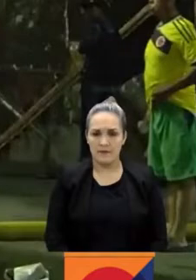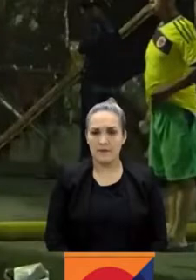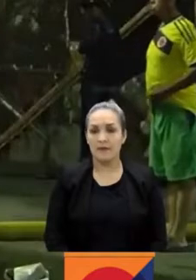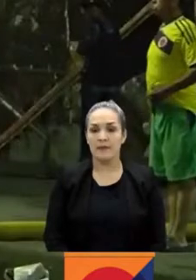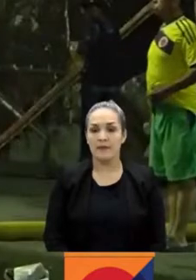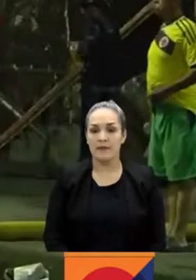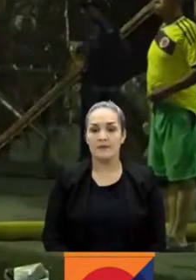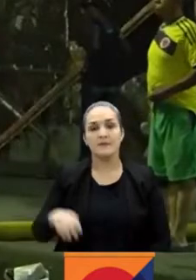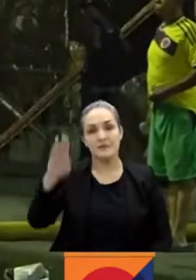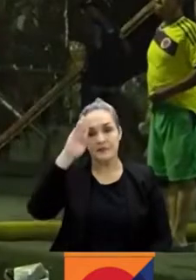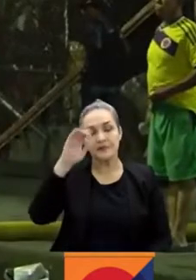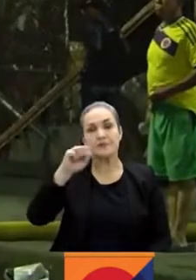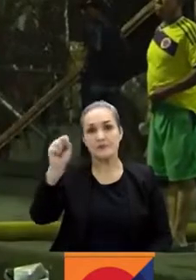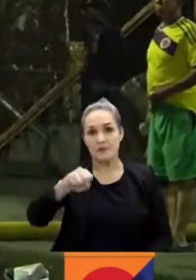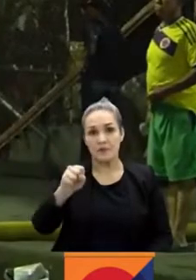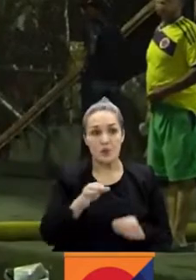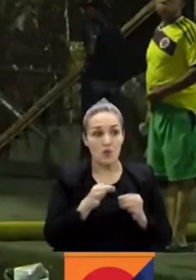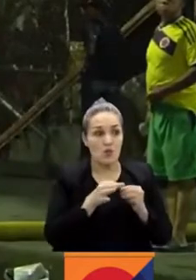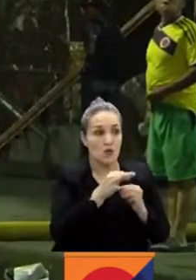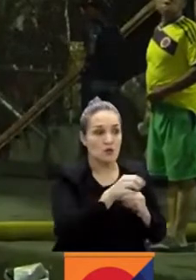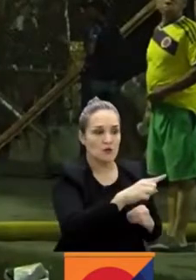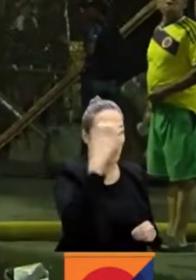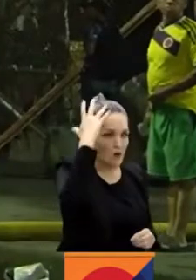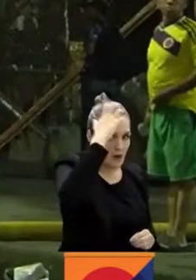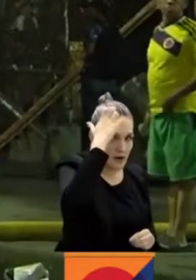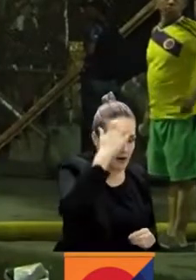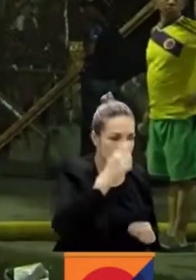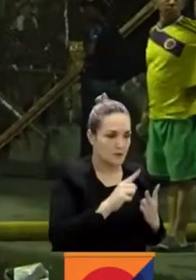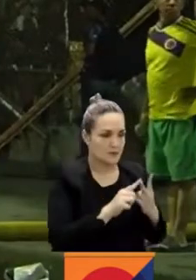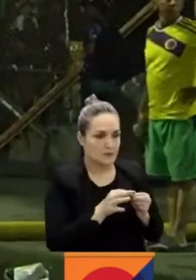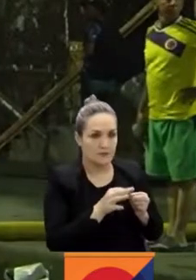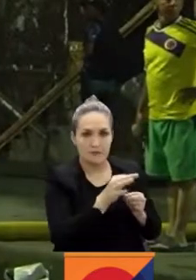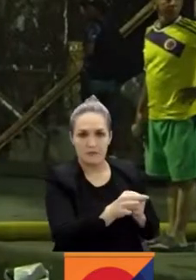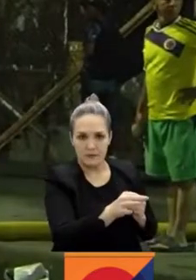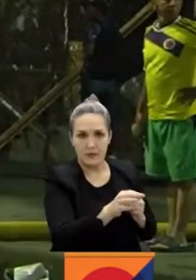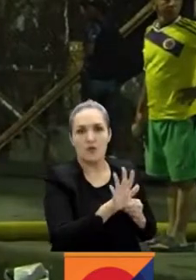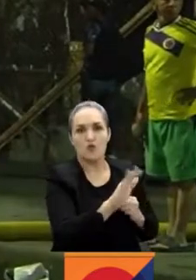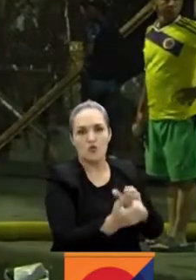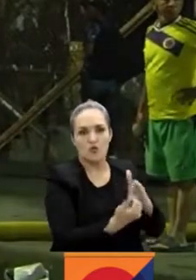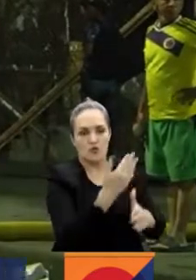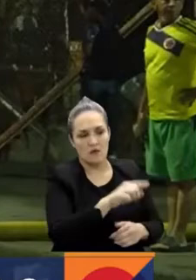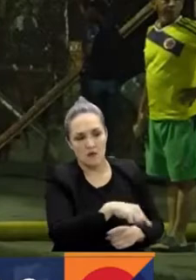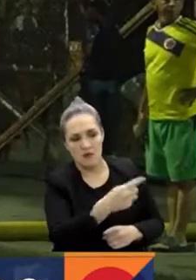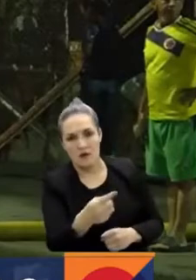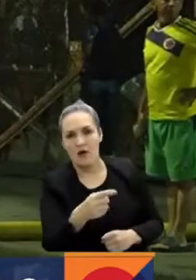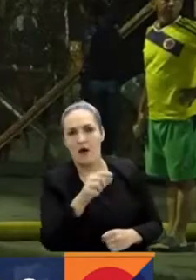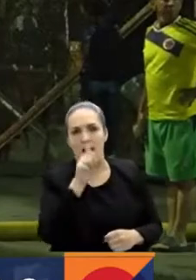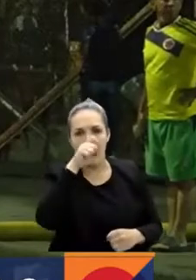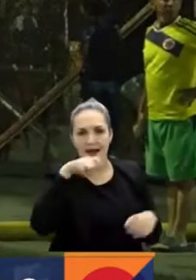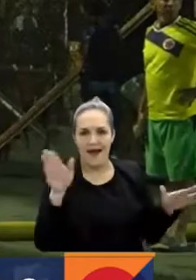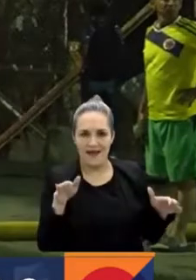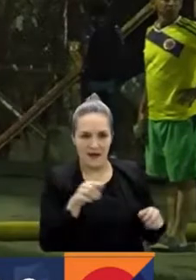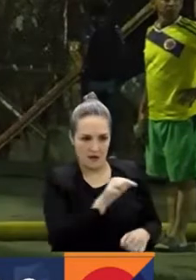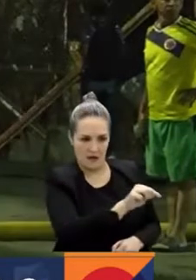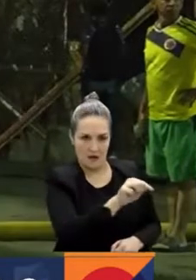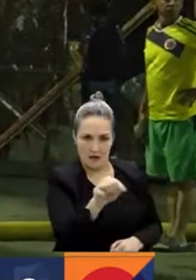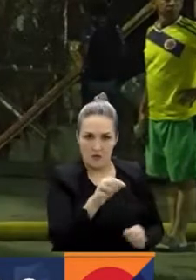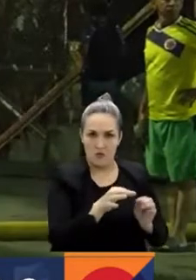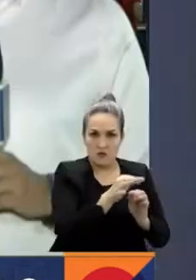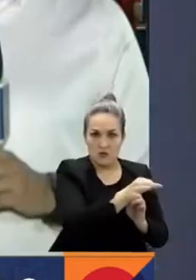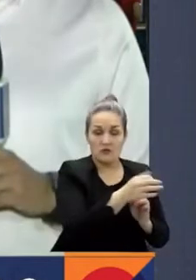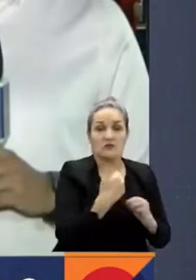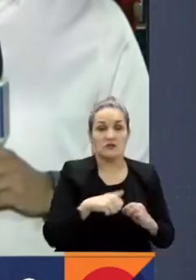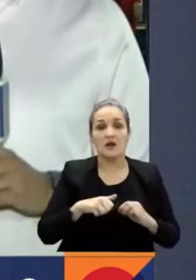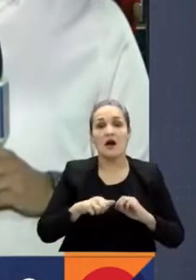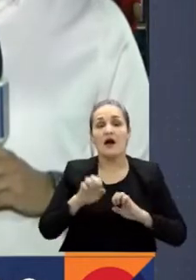Damaris, pues esos municipios son Cartago, Ansermanuevo y El Águila, precisamente en una alerta emitida por la Defensoría del Pueblo, y